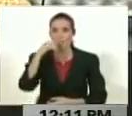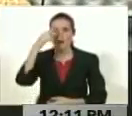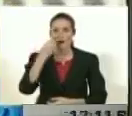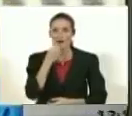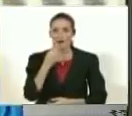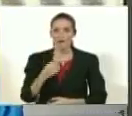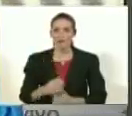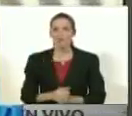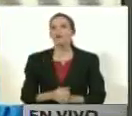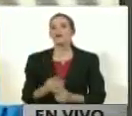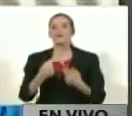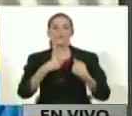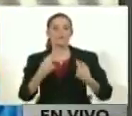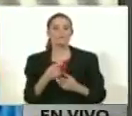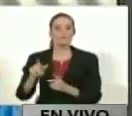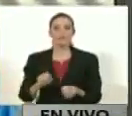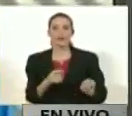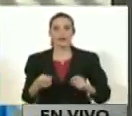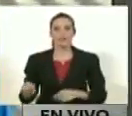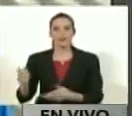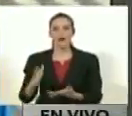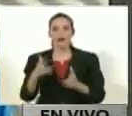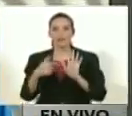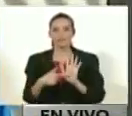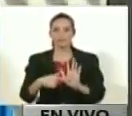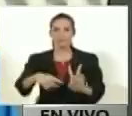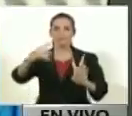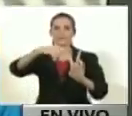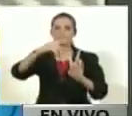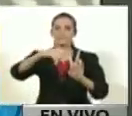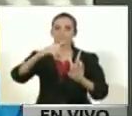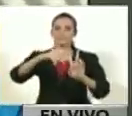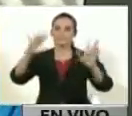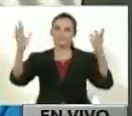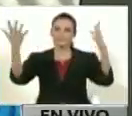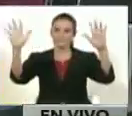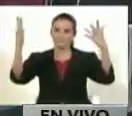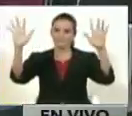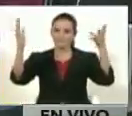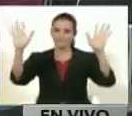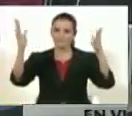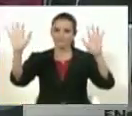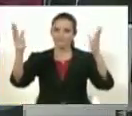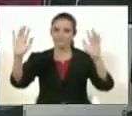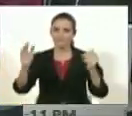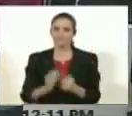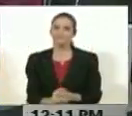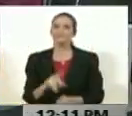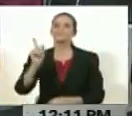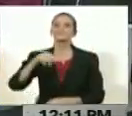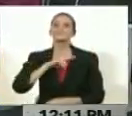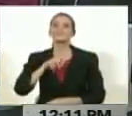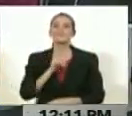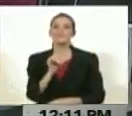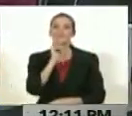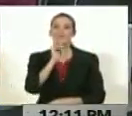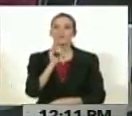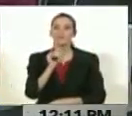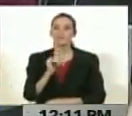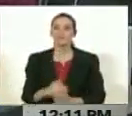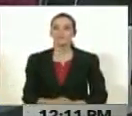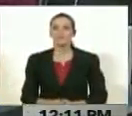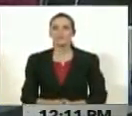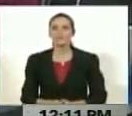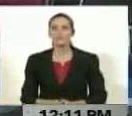de Corazón Llanero. Estamos al aire por Venezolana de Televisión. Y además estamos transmitiendo vía